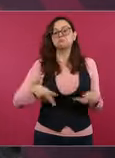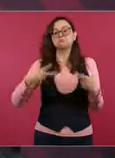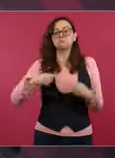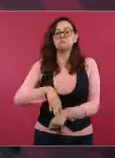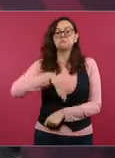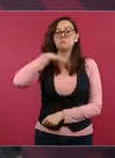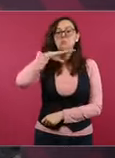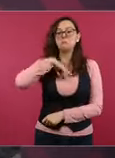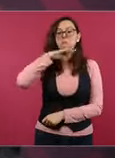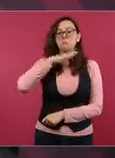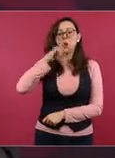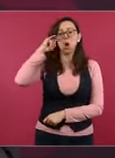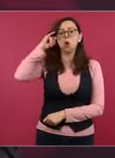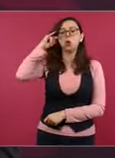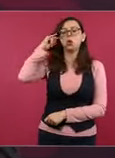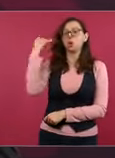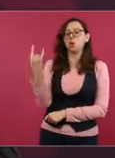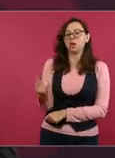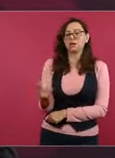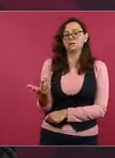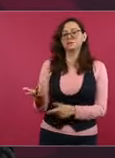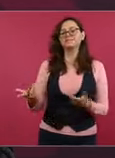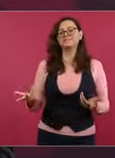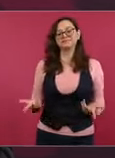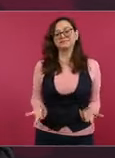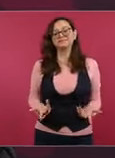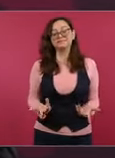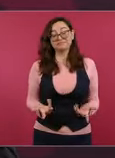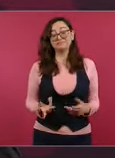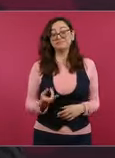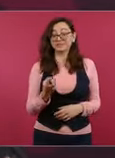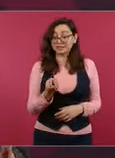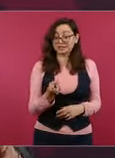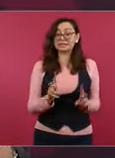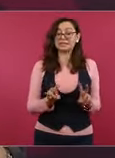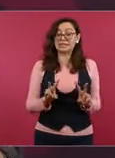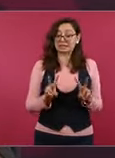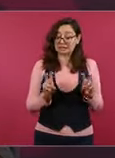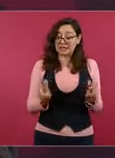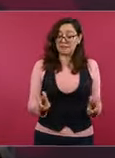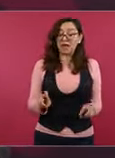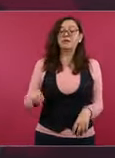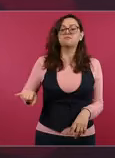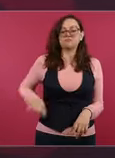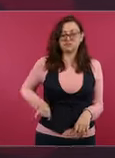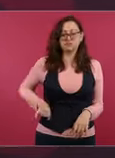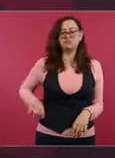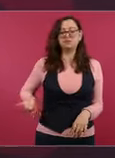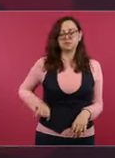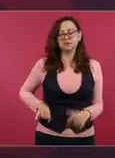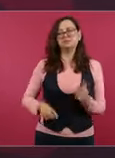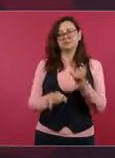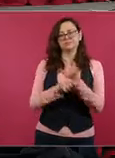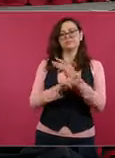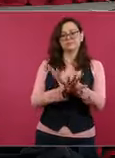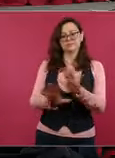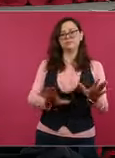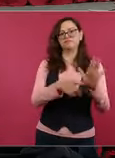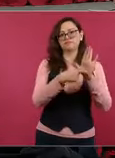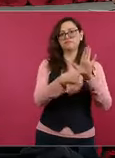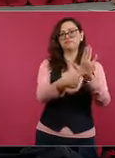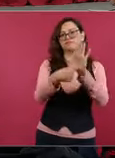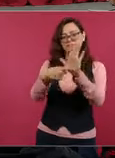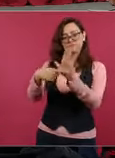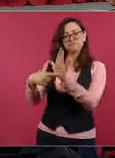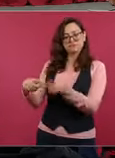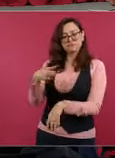2. Entonces es buen tema para informarle a la gente. Y bueno,